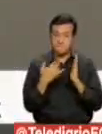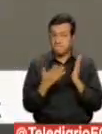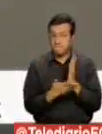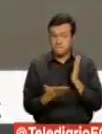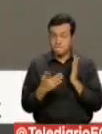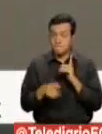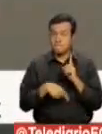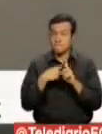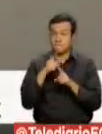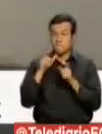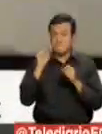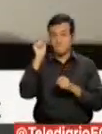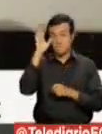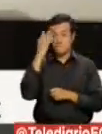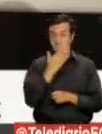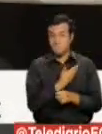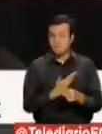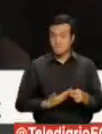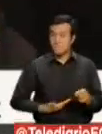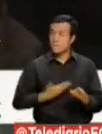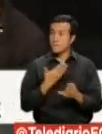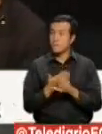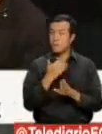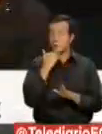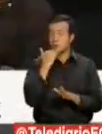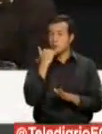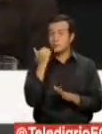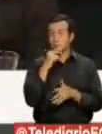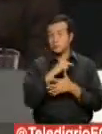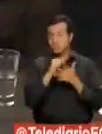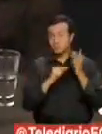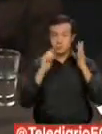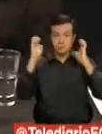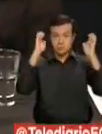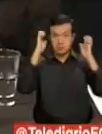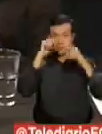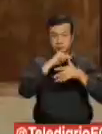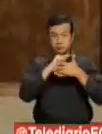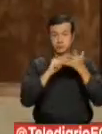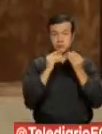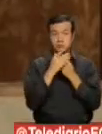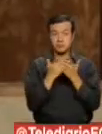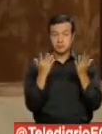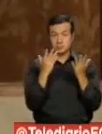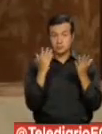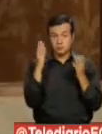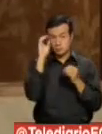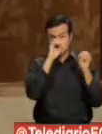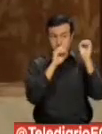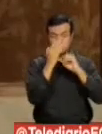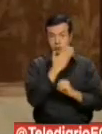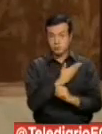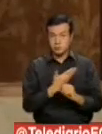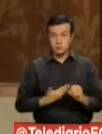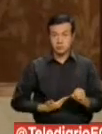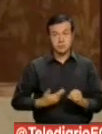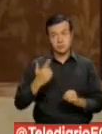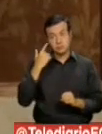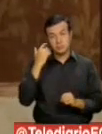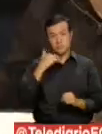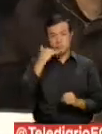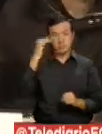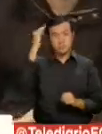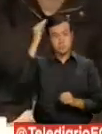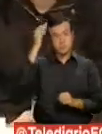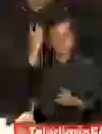A la par, los productores piden al Ejecutivo se plantee una salida legal y políticas públicas alternativas al veto presidencial para enfrentar escenarios posibles